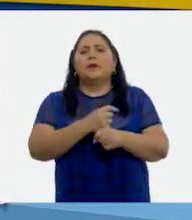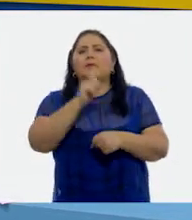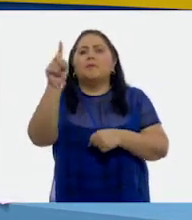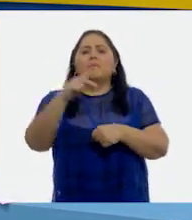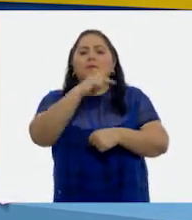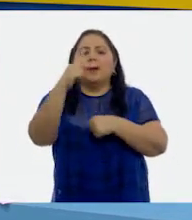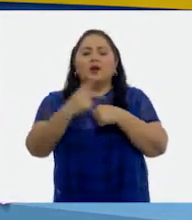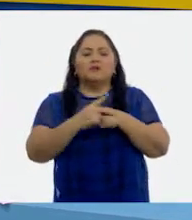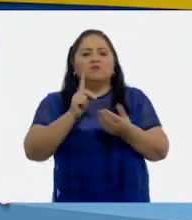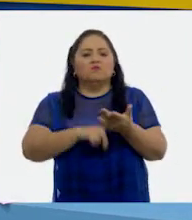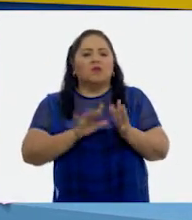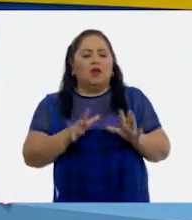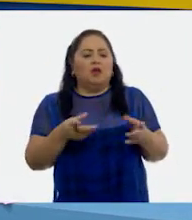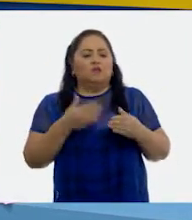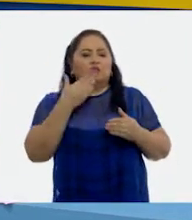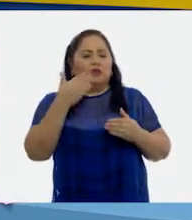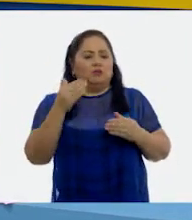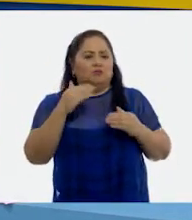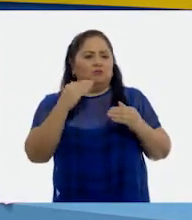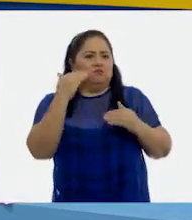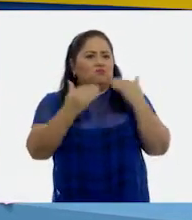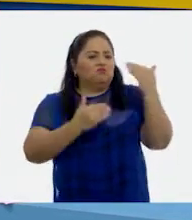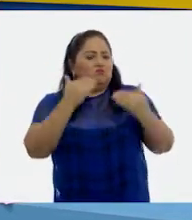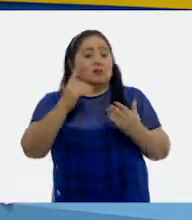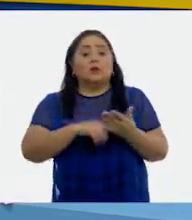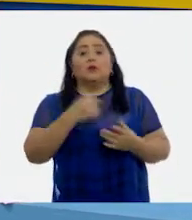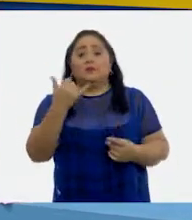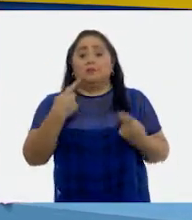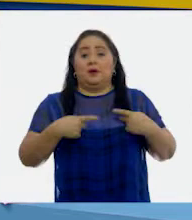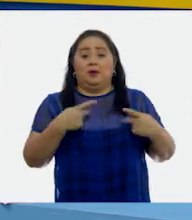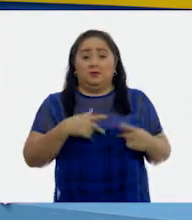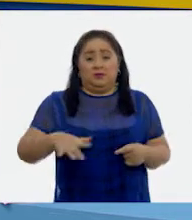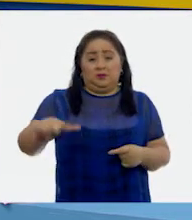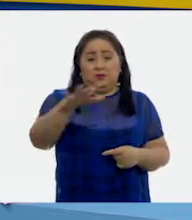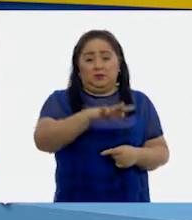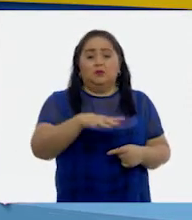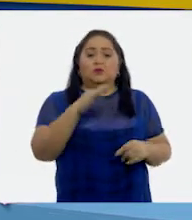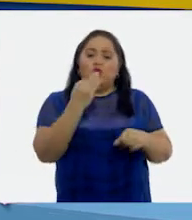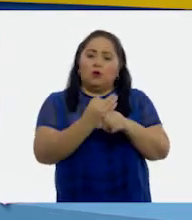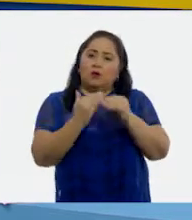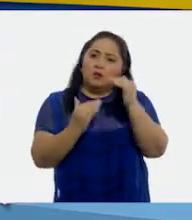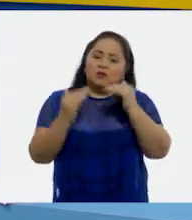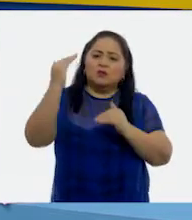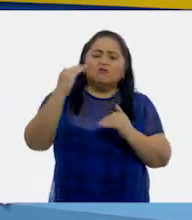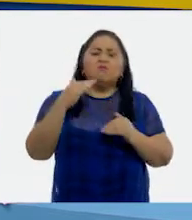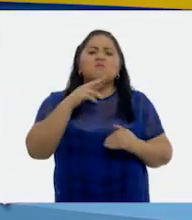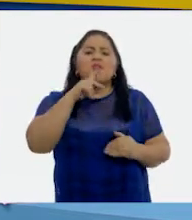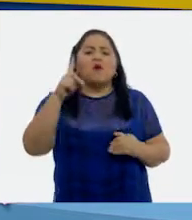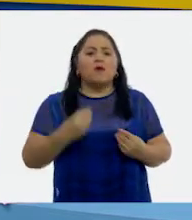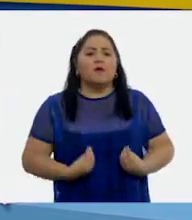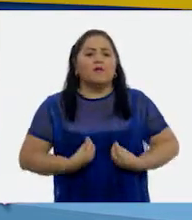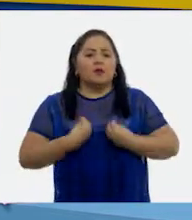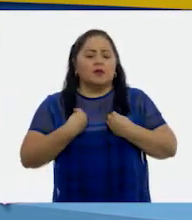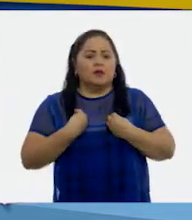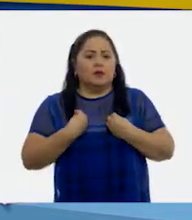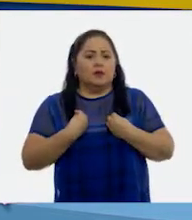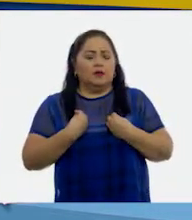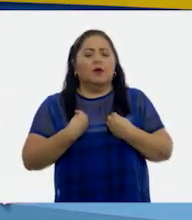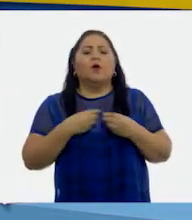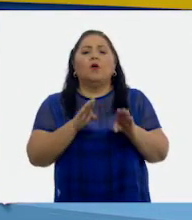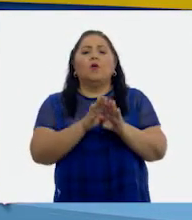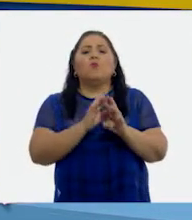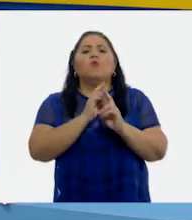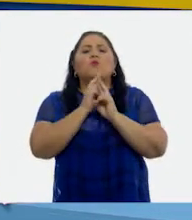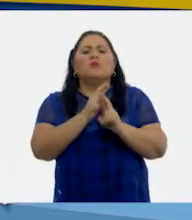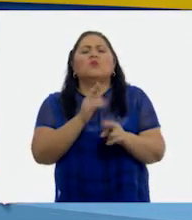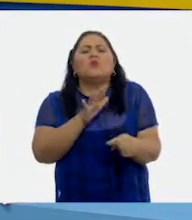países desarrollados, en las que la población goza de un elevado nivel de vida como resultado de